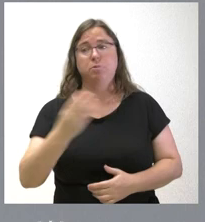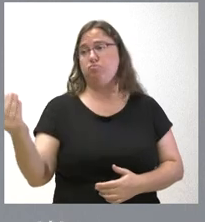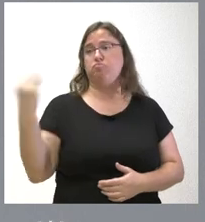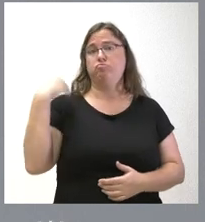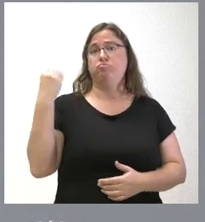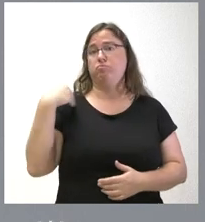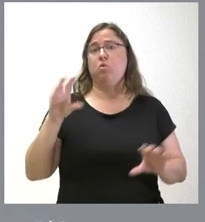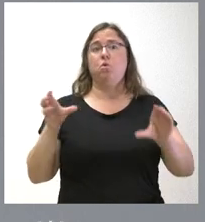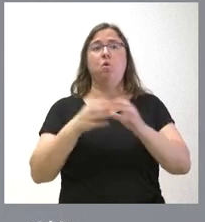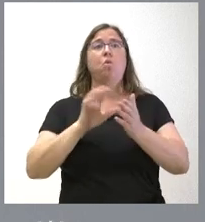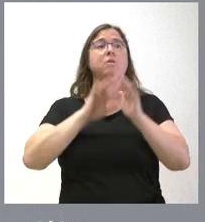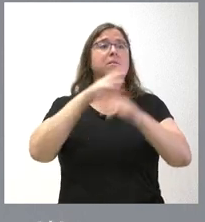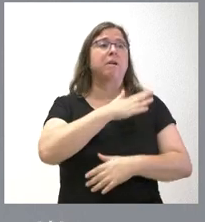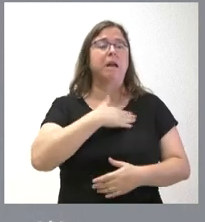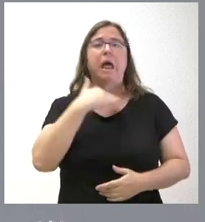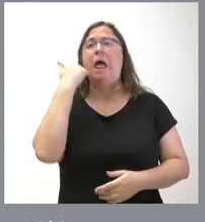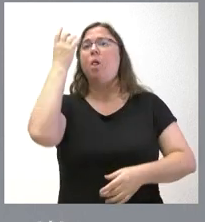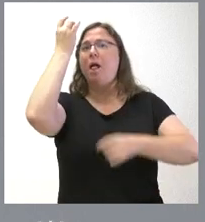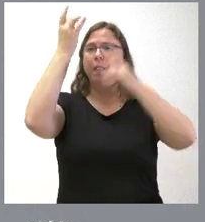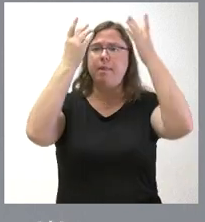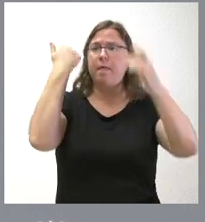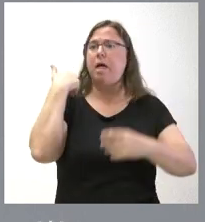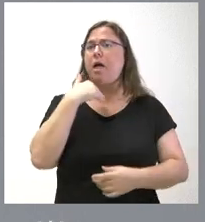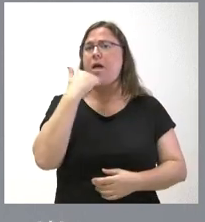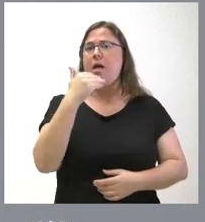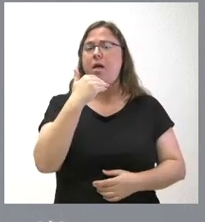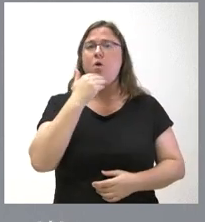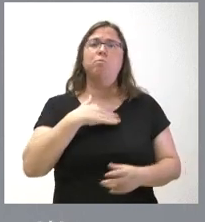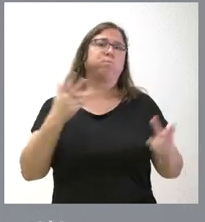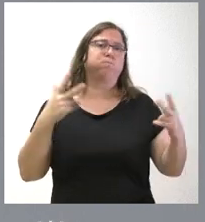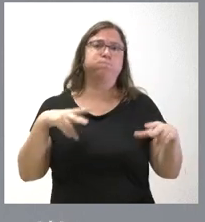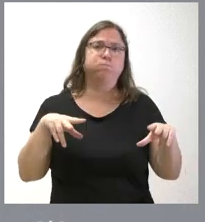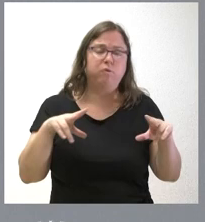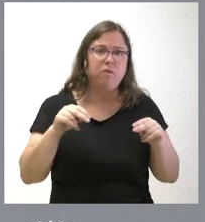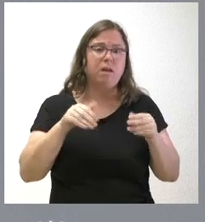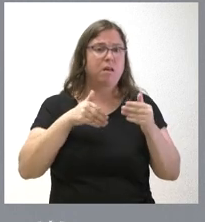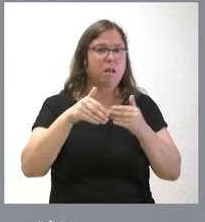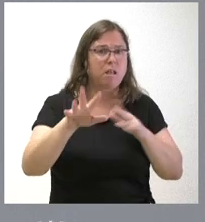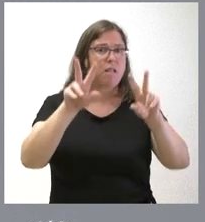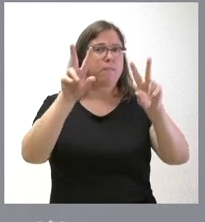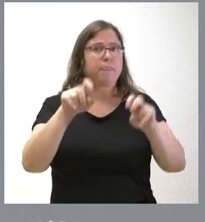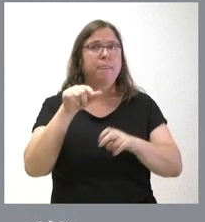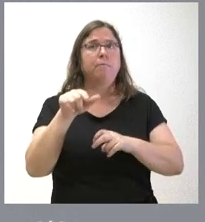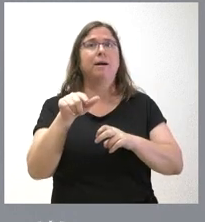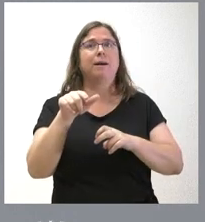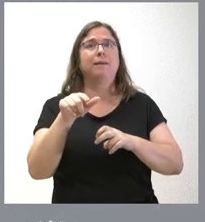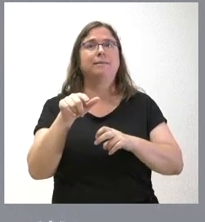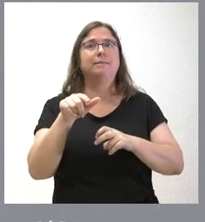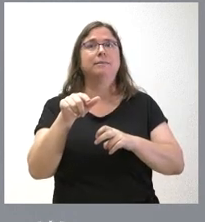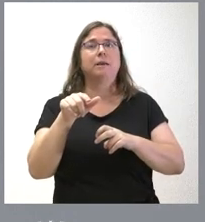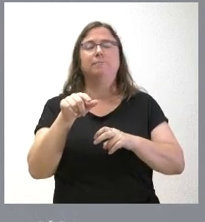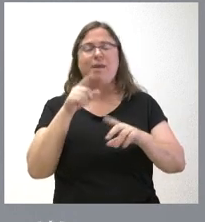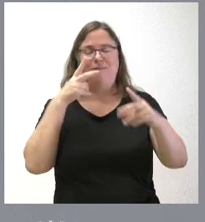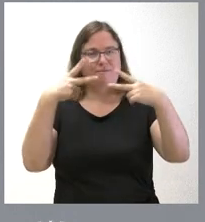de Castilla y león y quiere realizar cualquier actividad que sea compatible con el fin de ese bien y